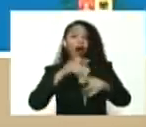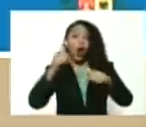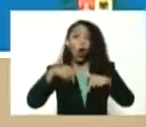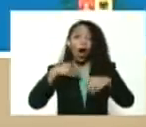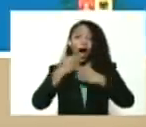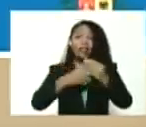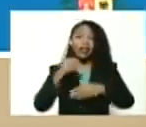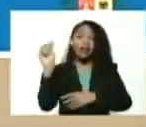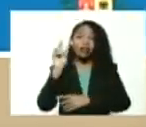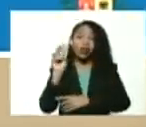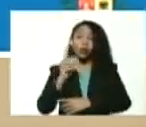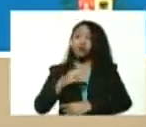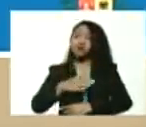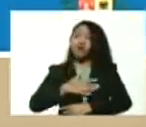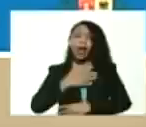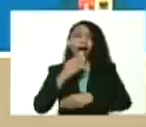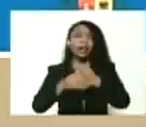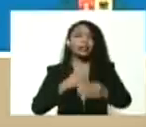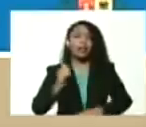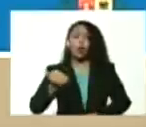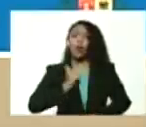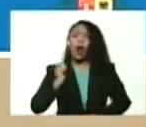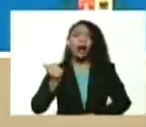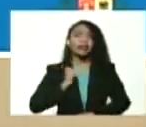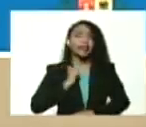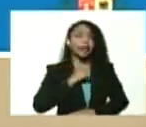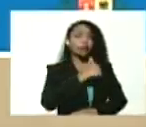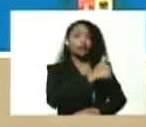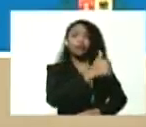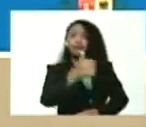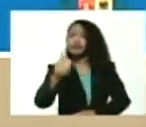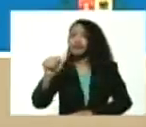Venezuela se lo pueden hacer mañana a cualquier país.